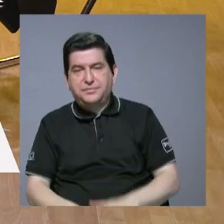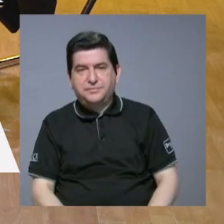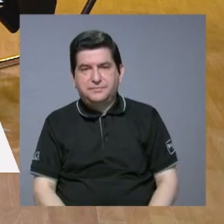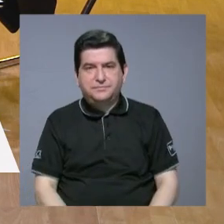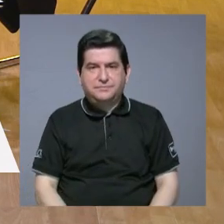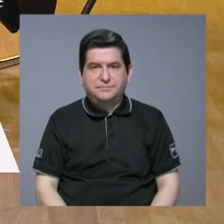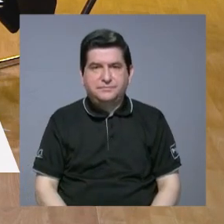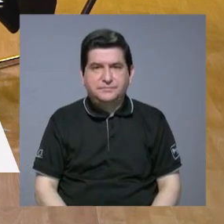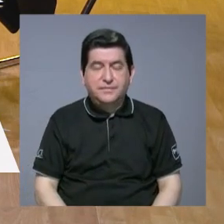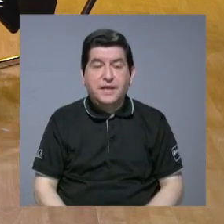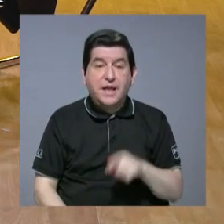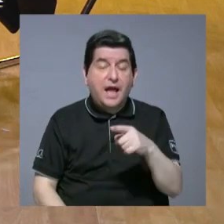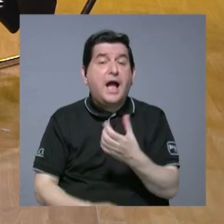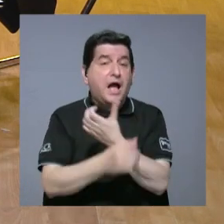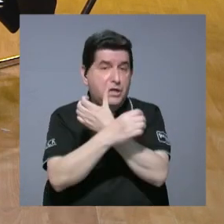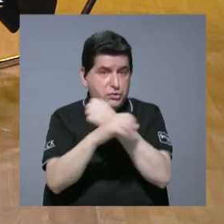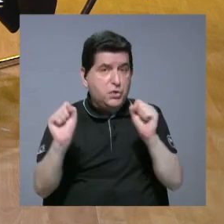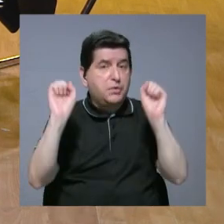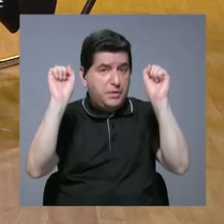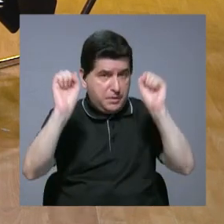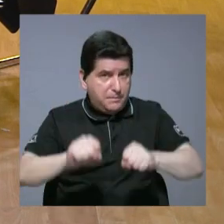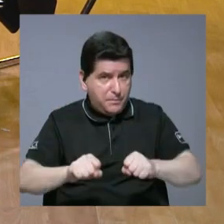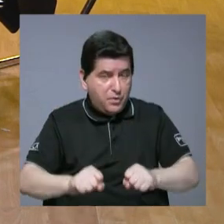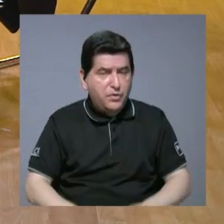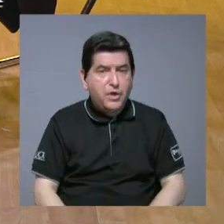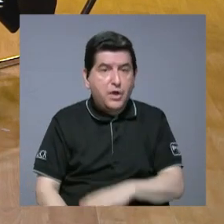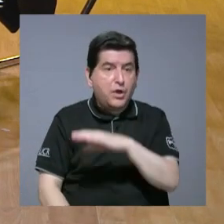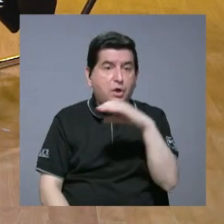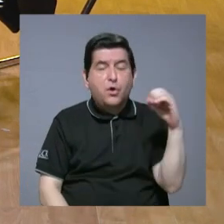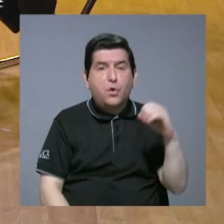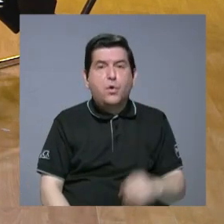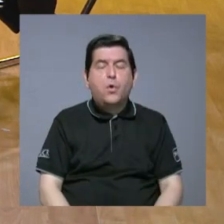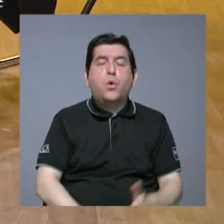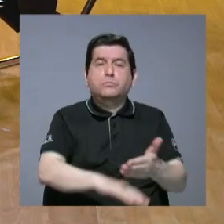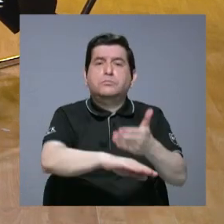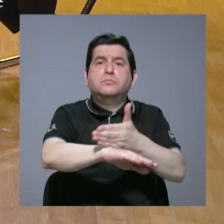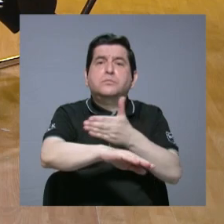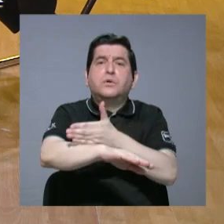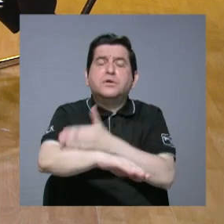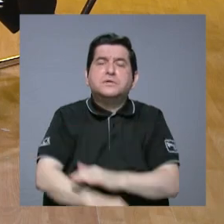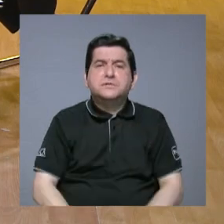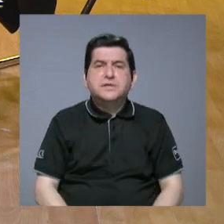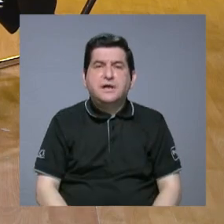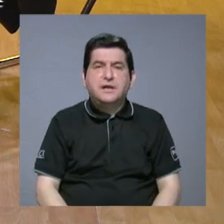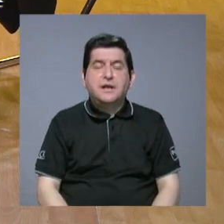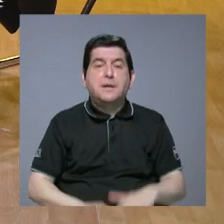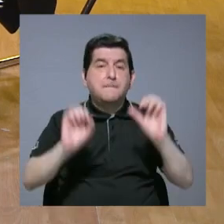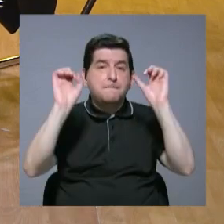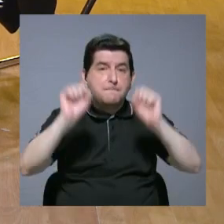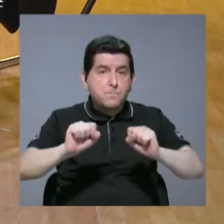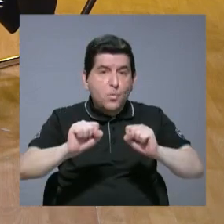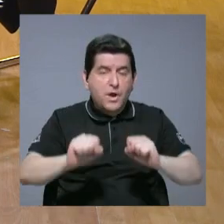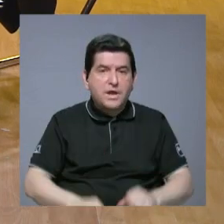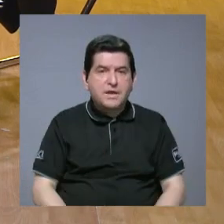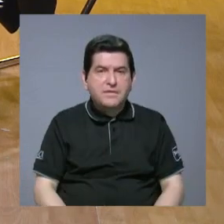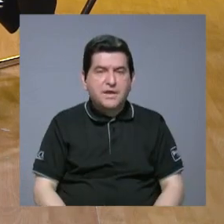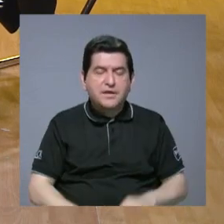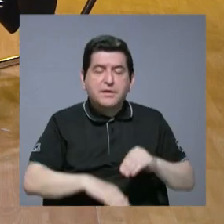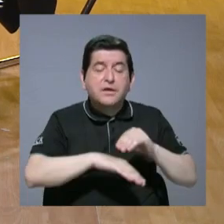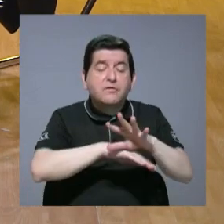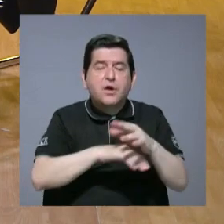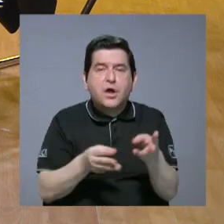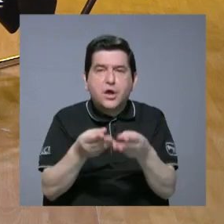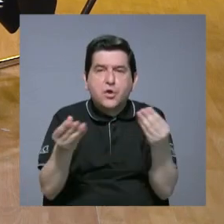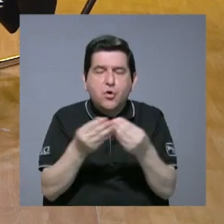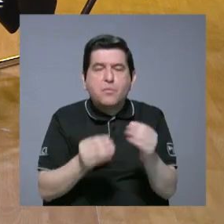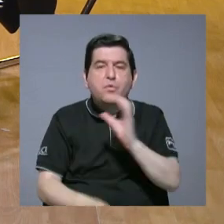logrado o sobrevivir o incluso prosperar son aquellas que logran persuadir con un